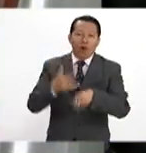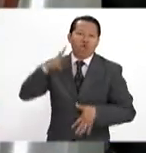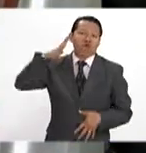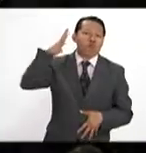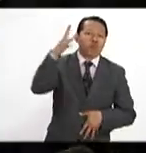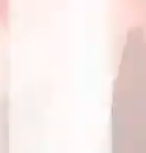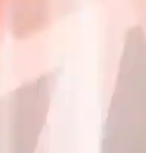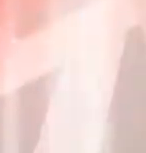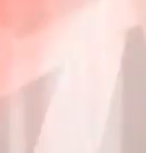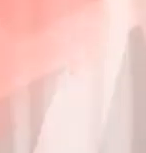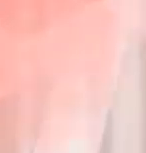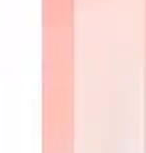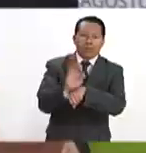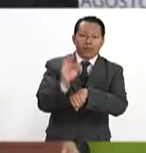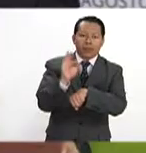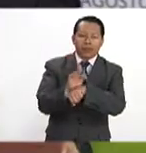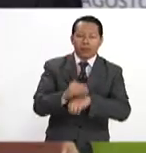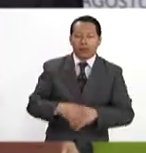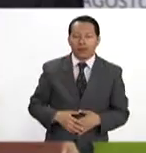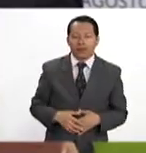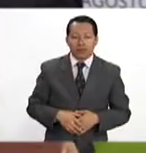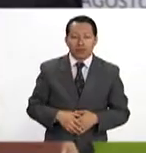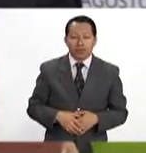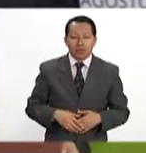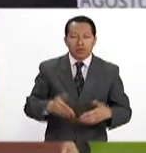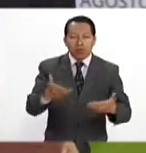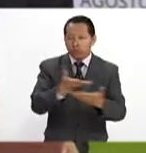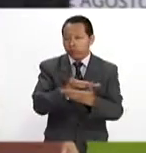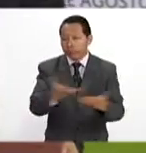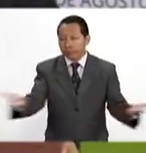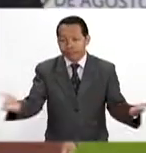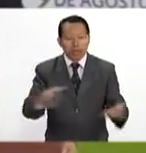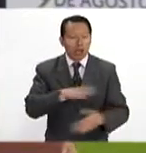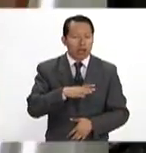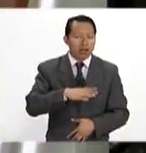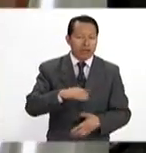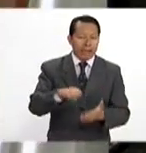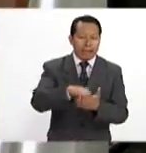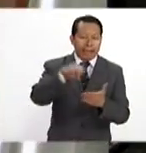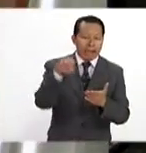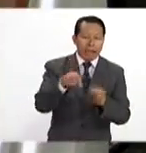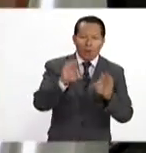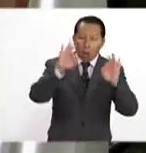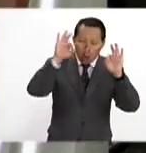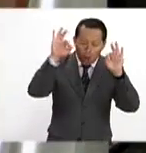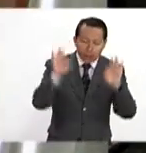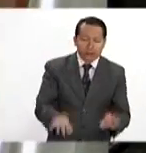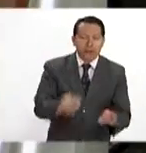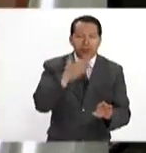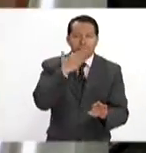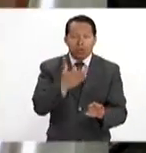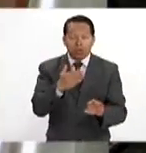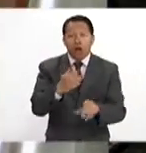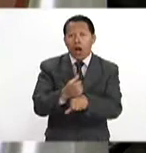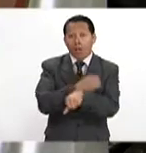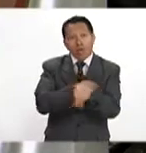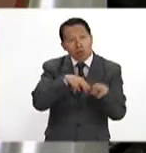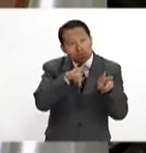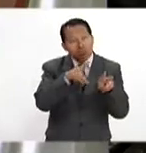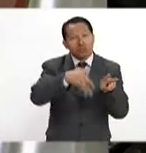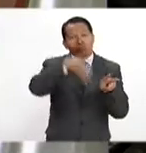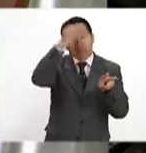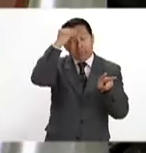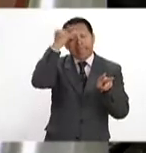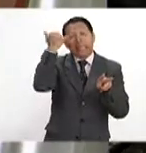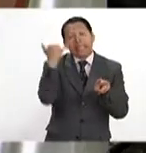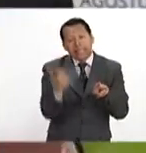país. Ustedes son ya un ejemplo, no solo para muchos de sus compañeros, sino que son un ejemplo para